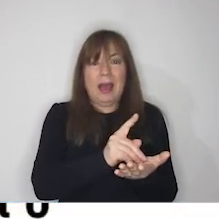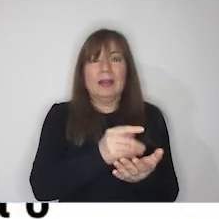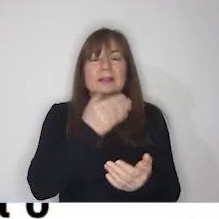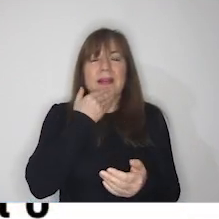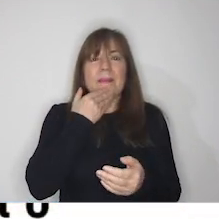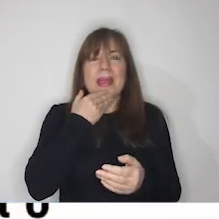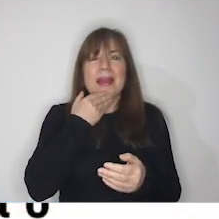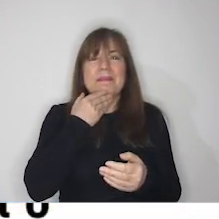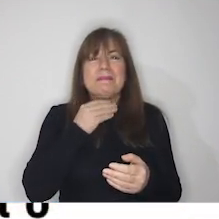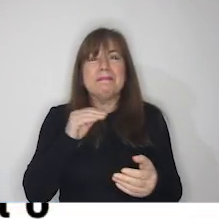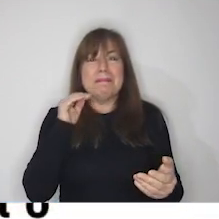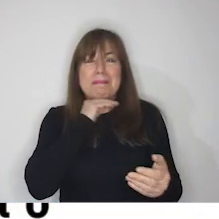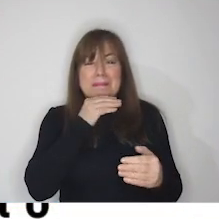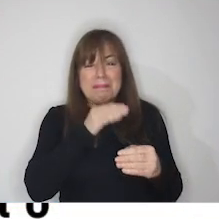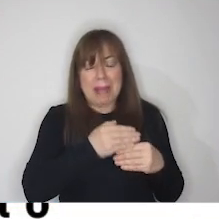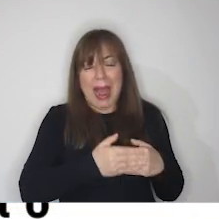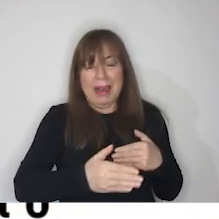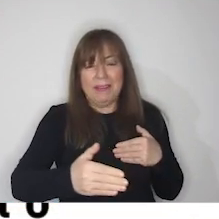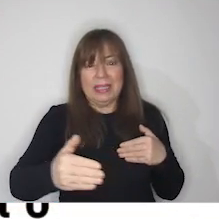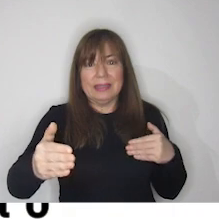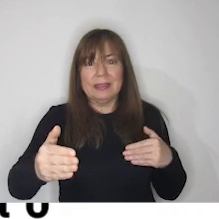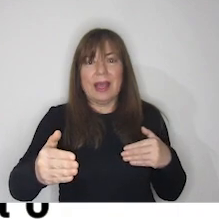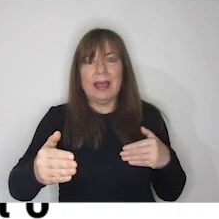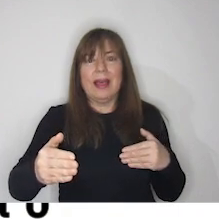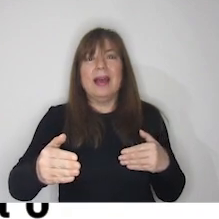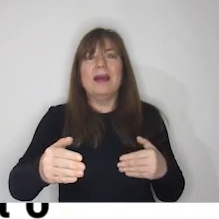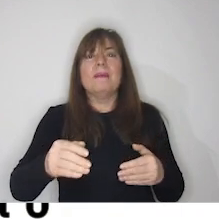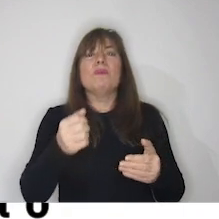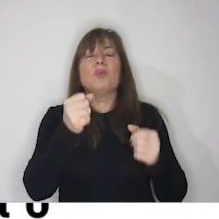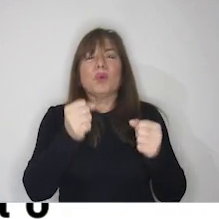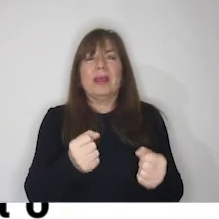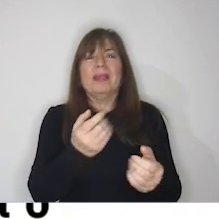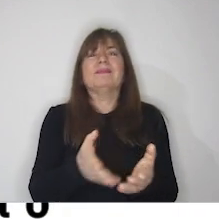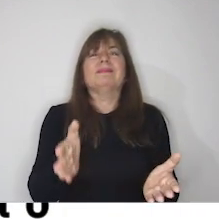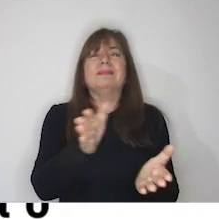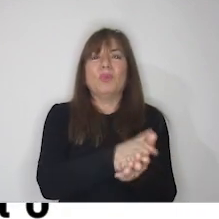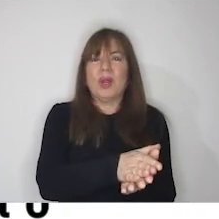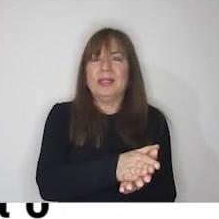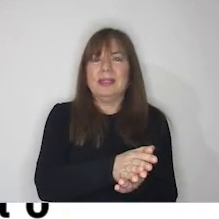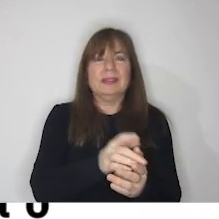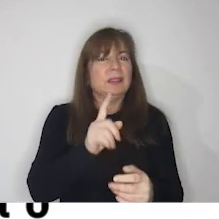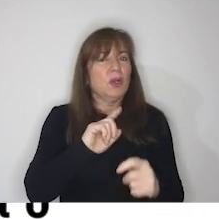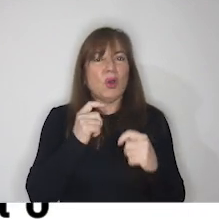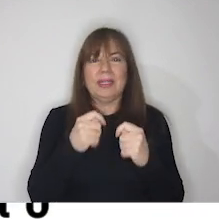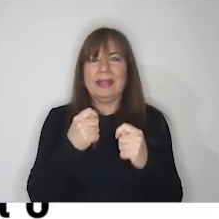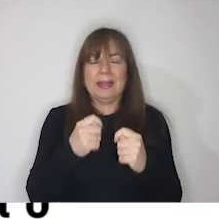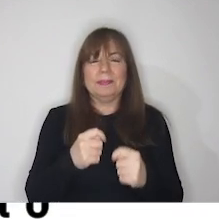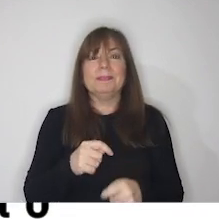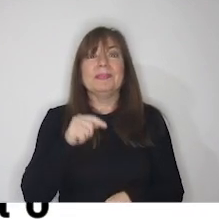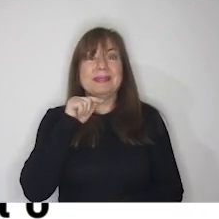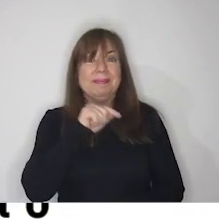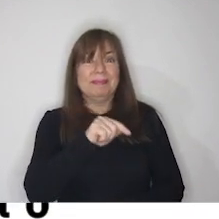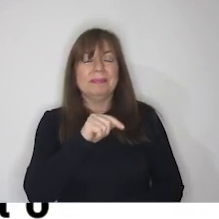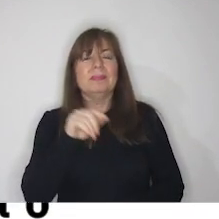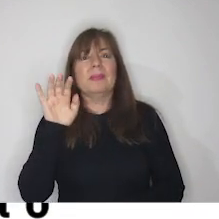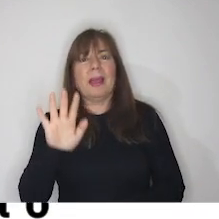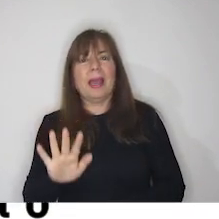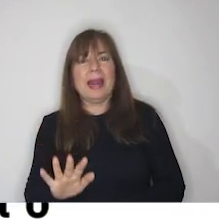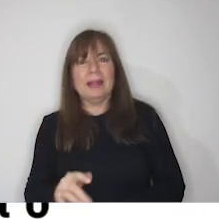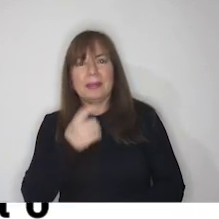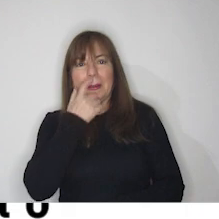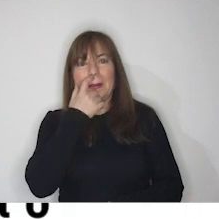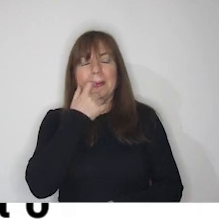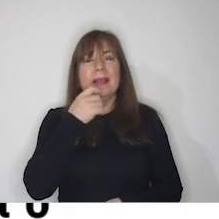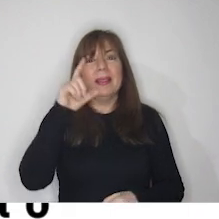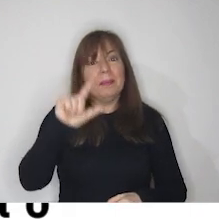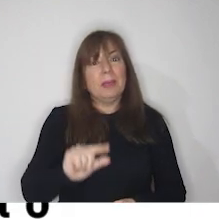el VIH, el virus de inmunodeficiencia humana, que en su etapa más avanzada, SIDA, puede causar la muerte si no se